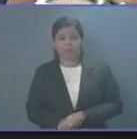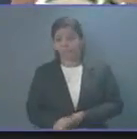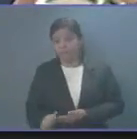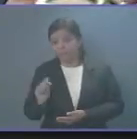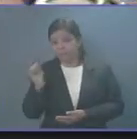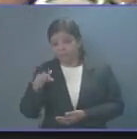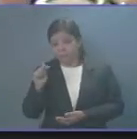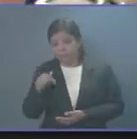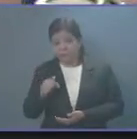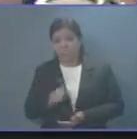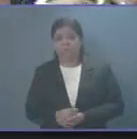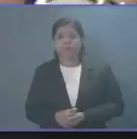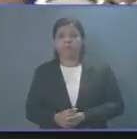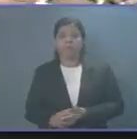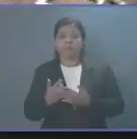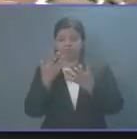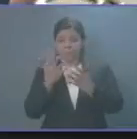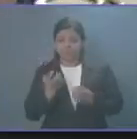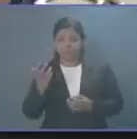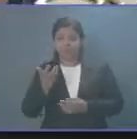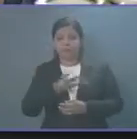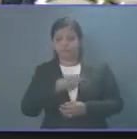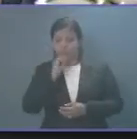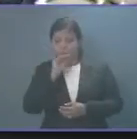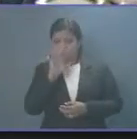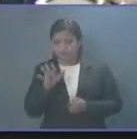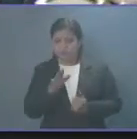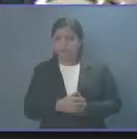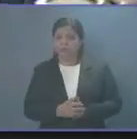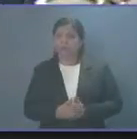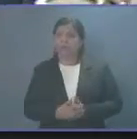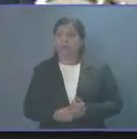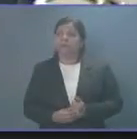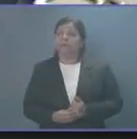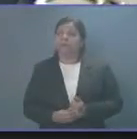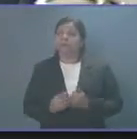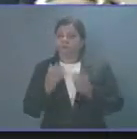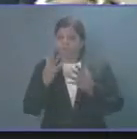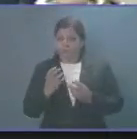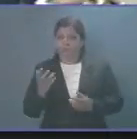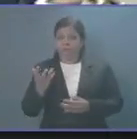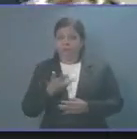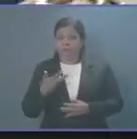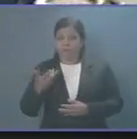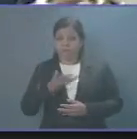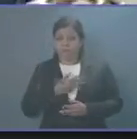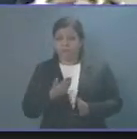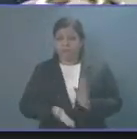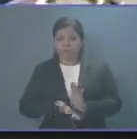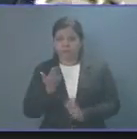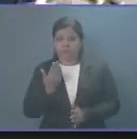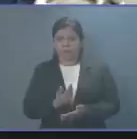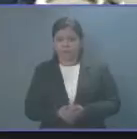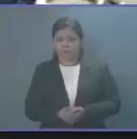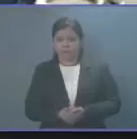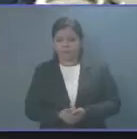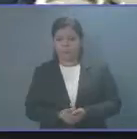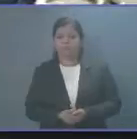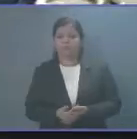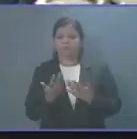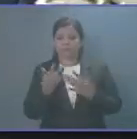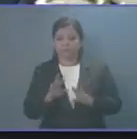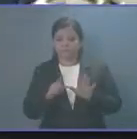mente, queremos decir que nos sentimos muy felices de que ahora estemos celebrando